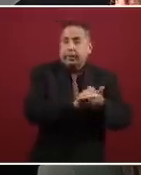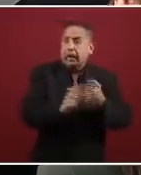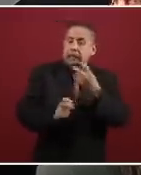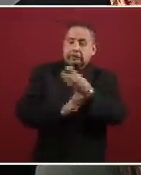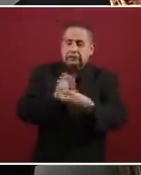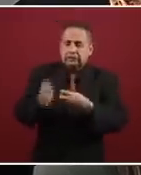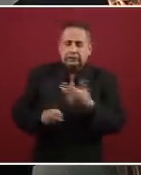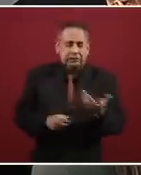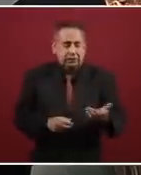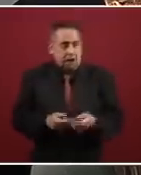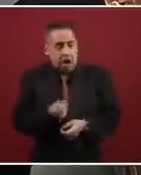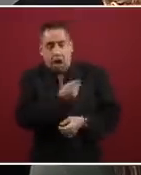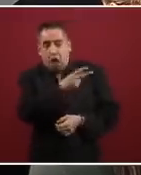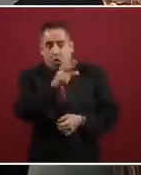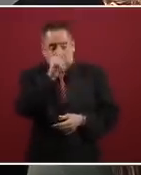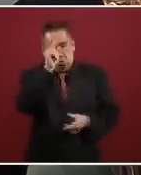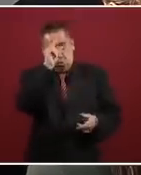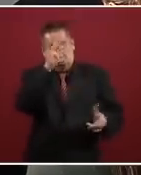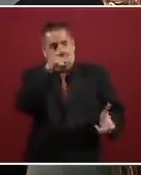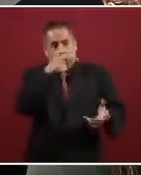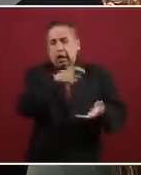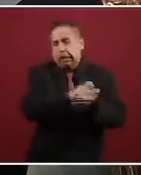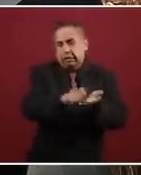hasta intelectuales,